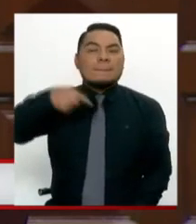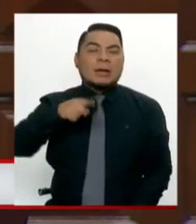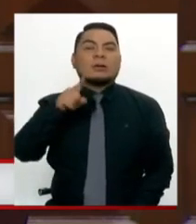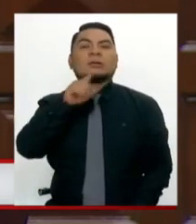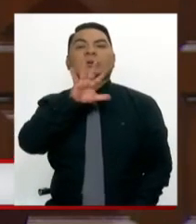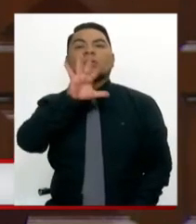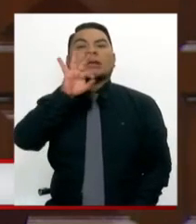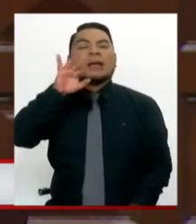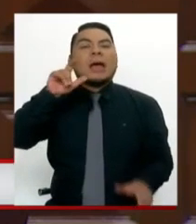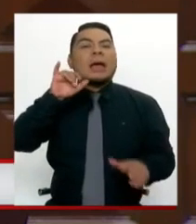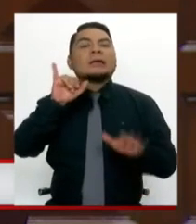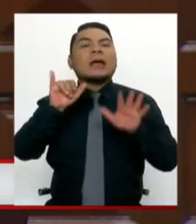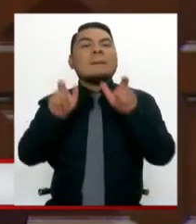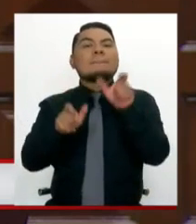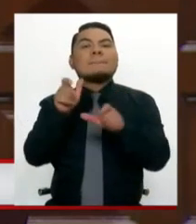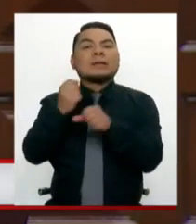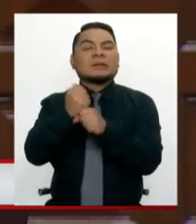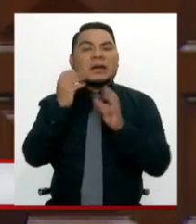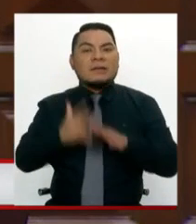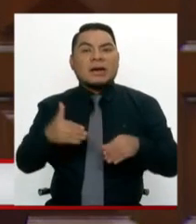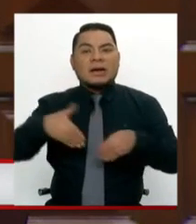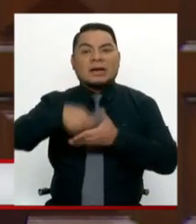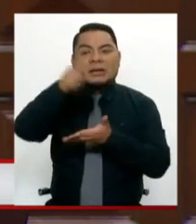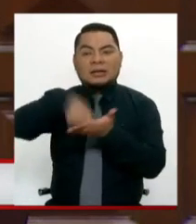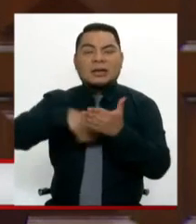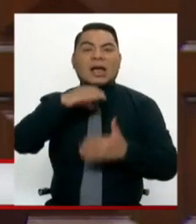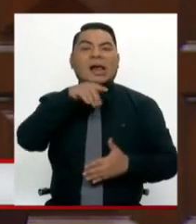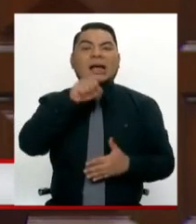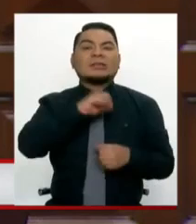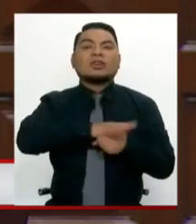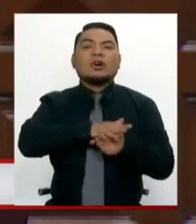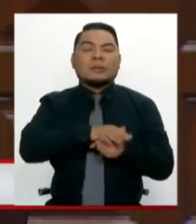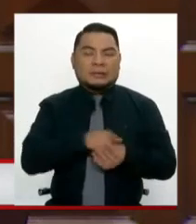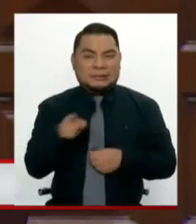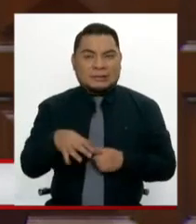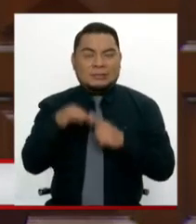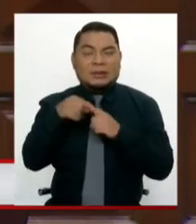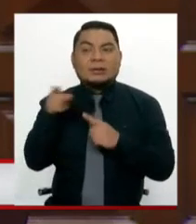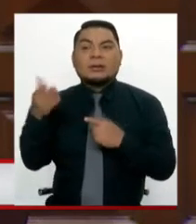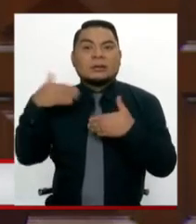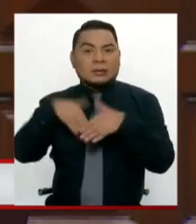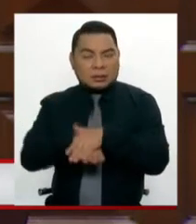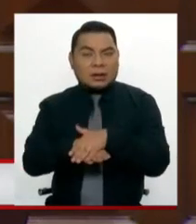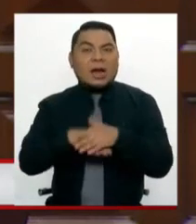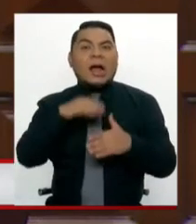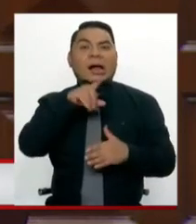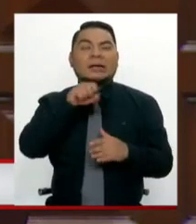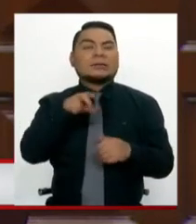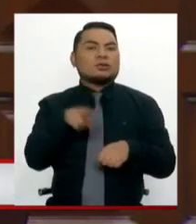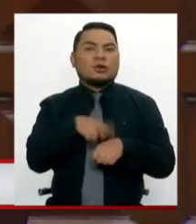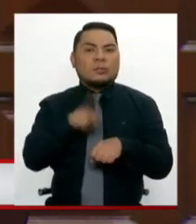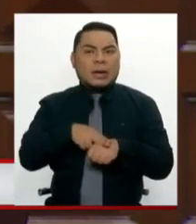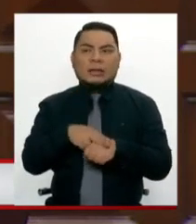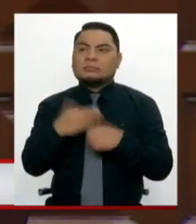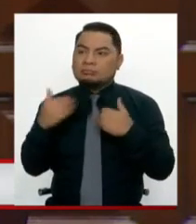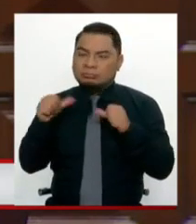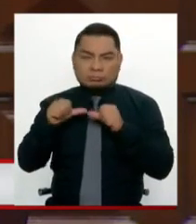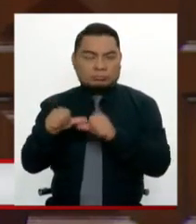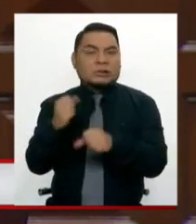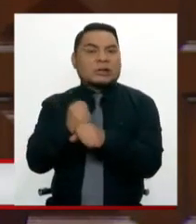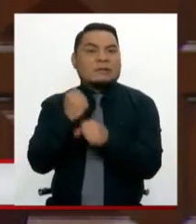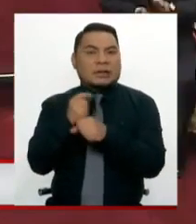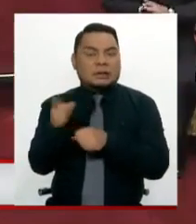59.166 trabajadores contratados con el régimen CAS-COVID, con pase a CAS regular.